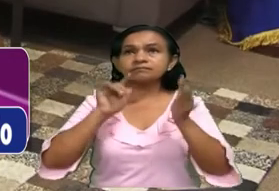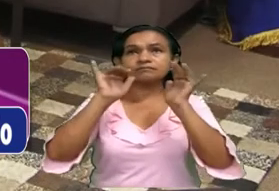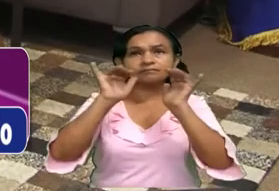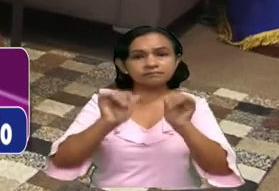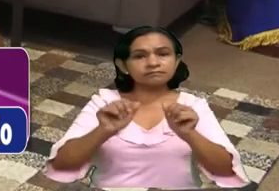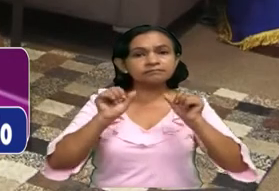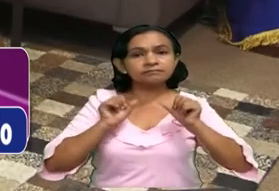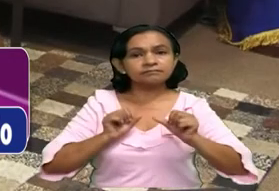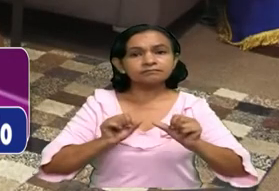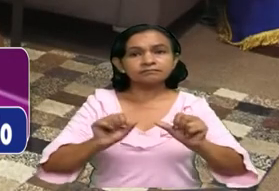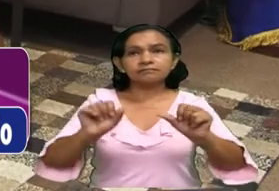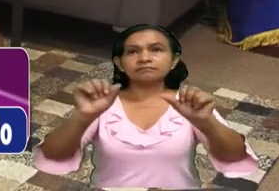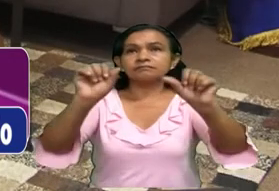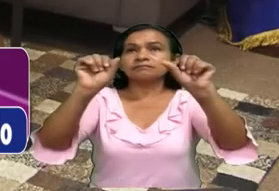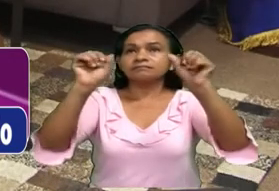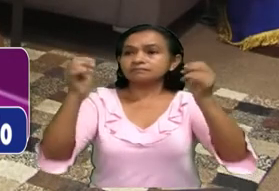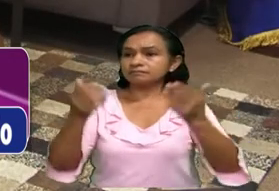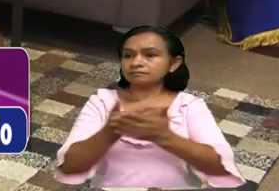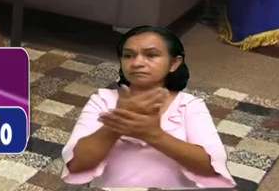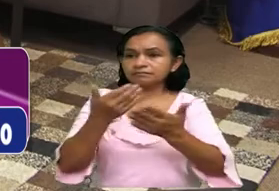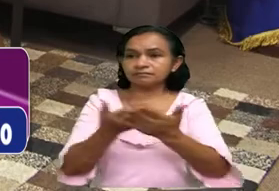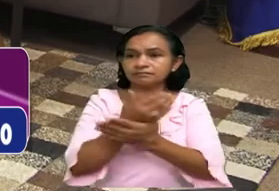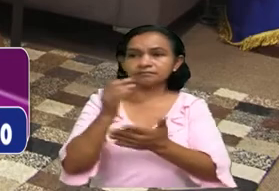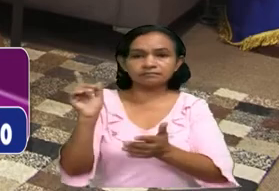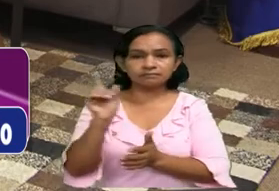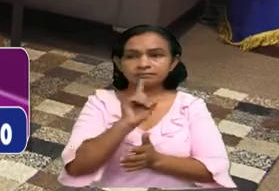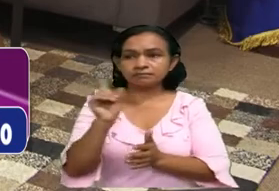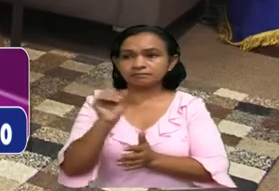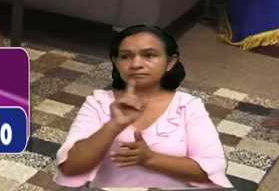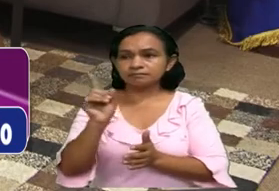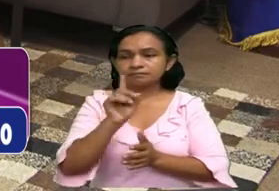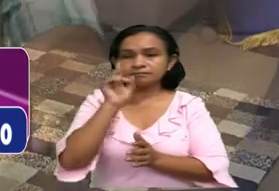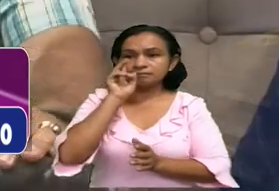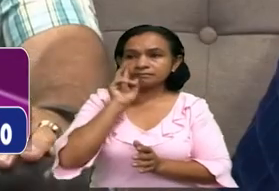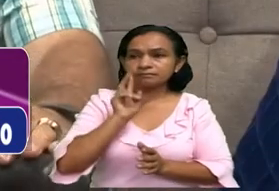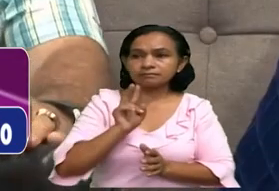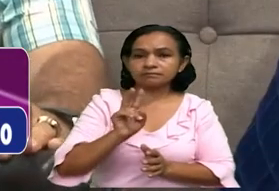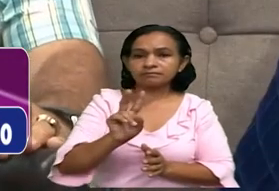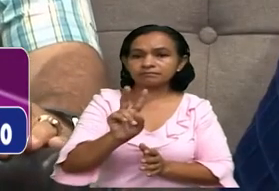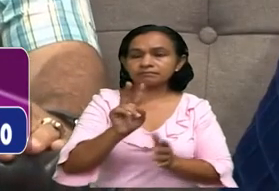vienen desarrollando, que no son nuevas, pues. Entonces, vemos cómo